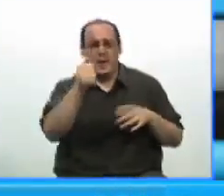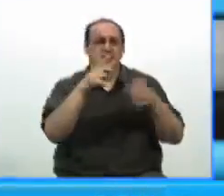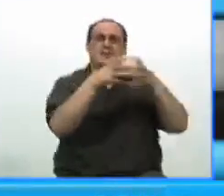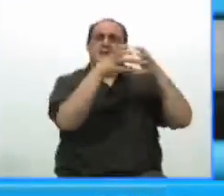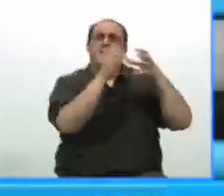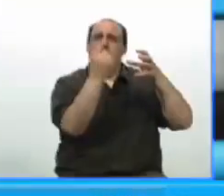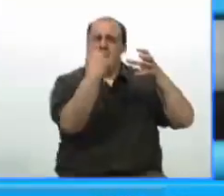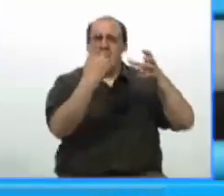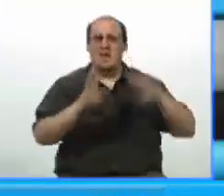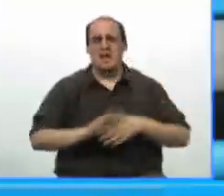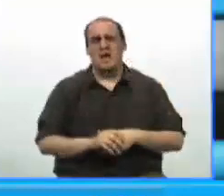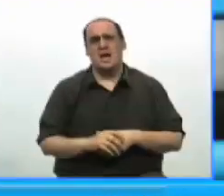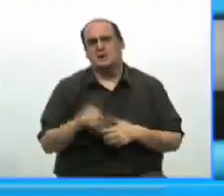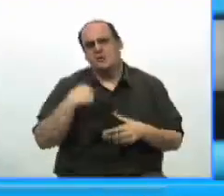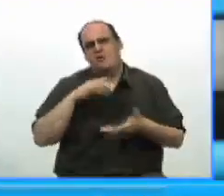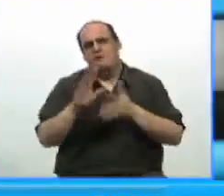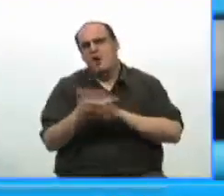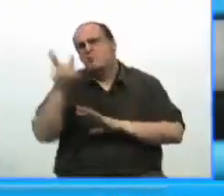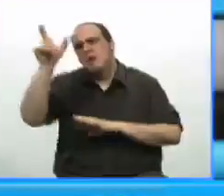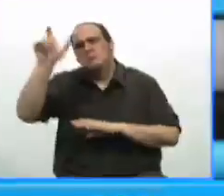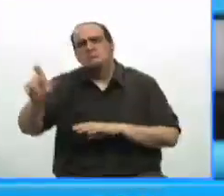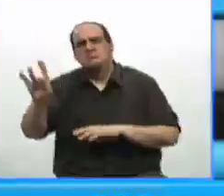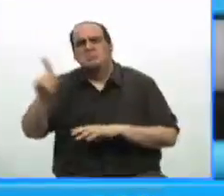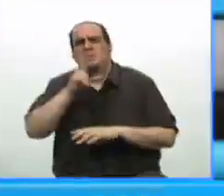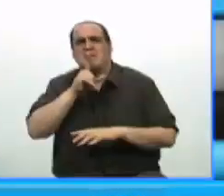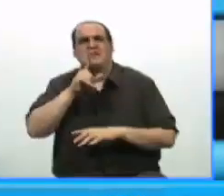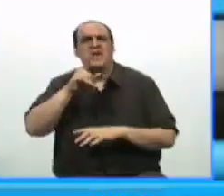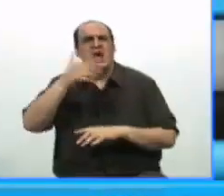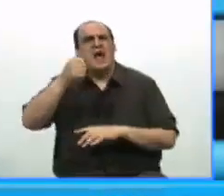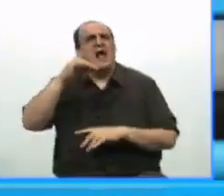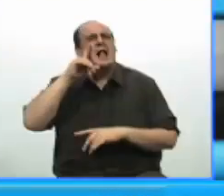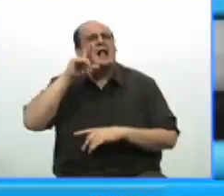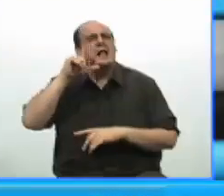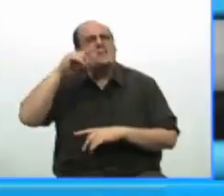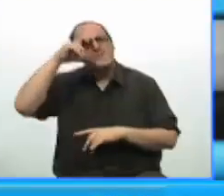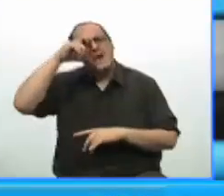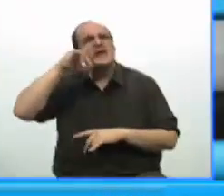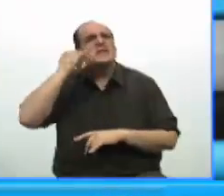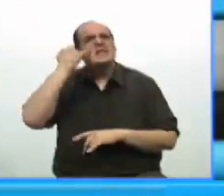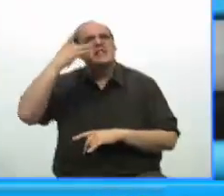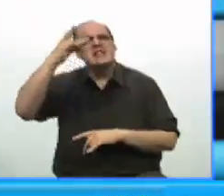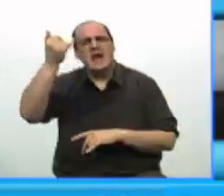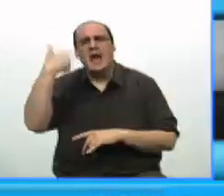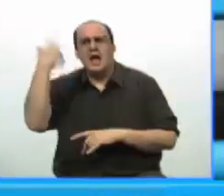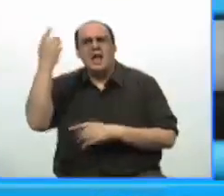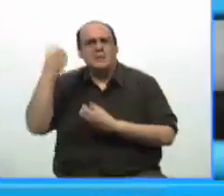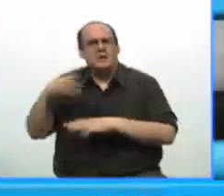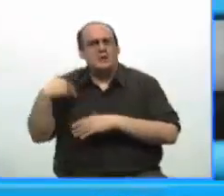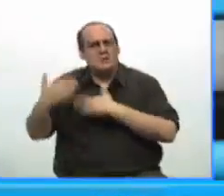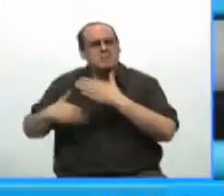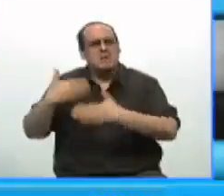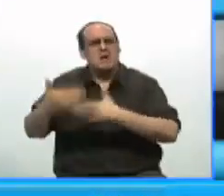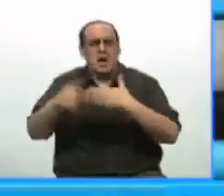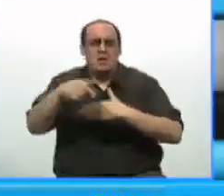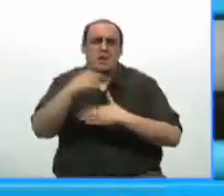proyecto que lo encabezó Matías desde un principio, que tuvo algunas alteraciones, pero que al fin y al cabo, como